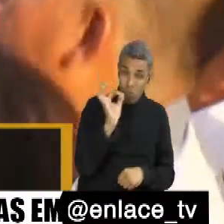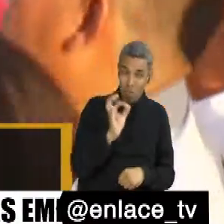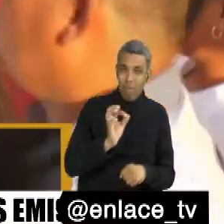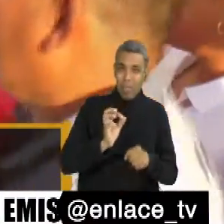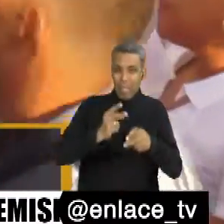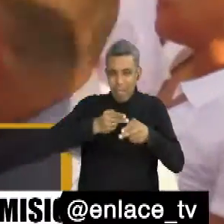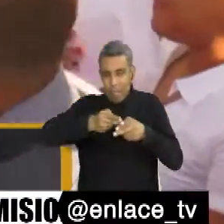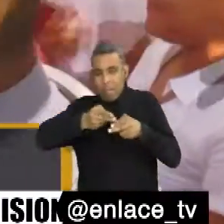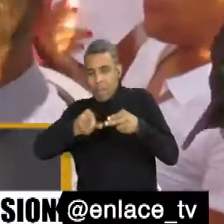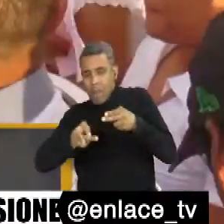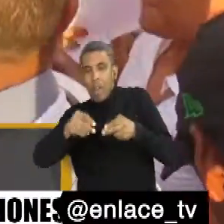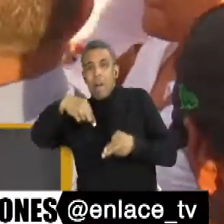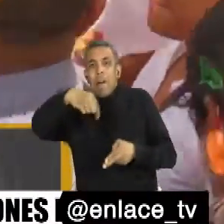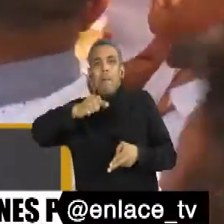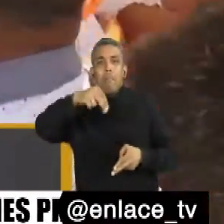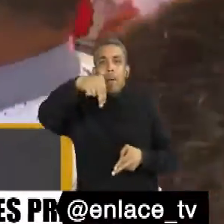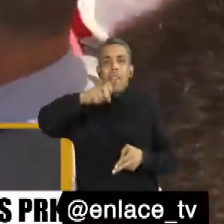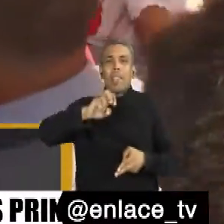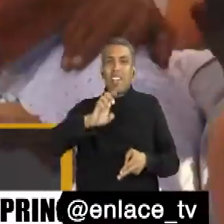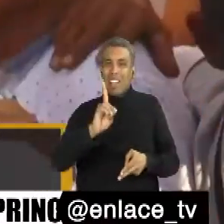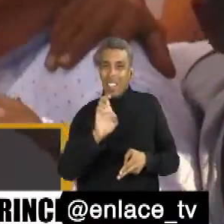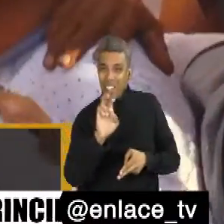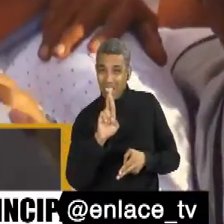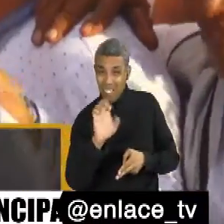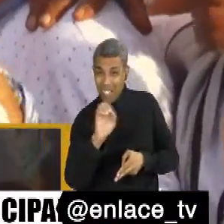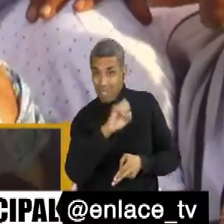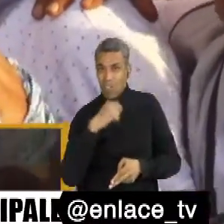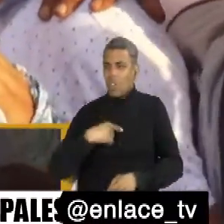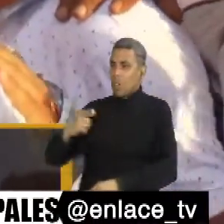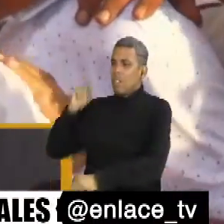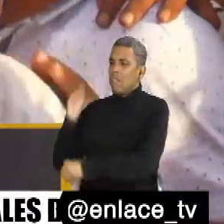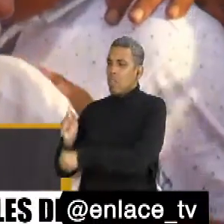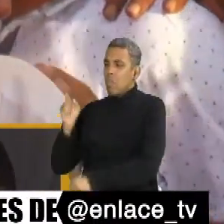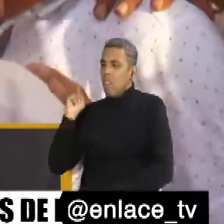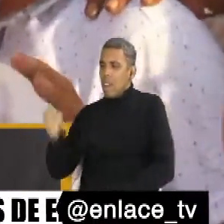Cala, el secretario de Obras Públicas de la ciudad. A ver, muchas gracias.